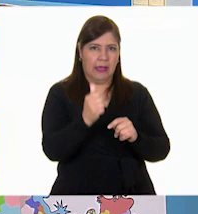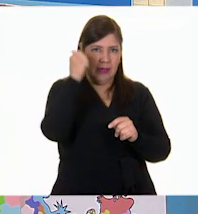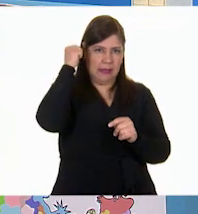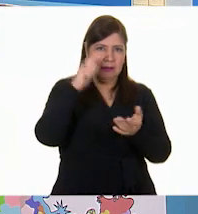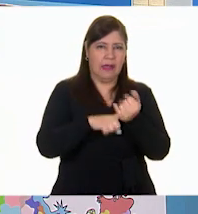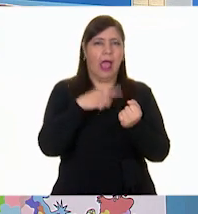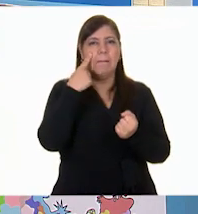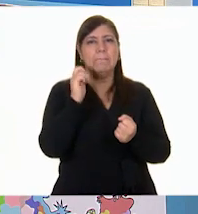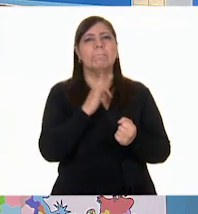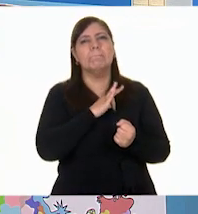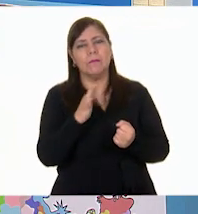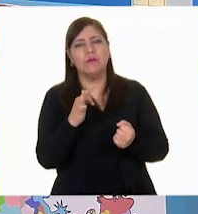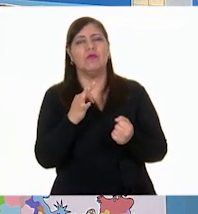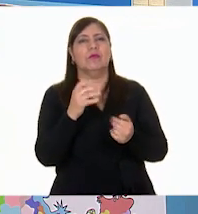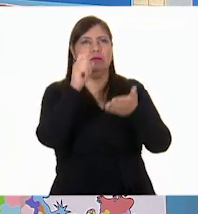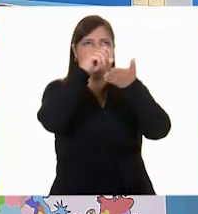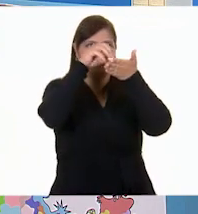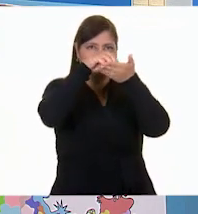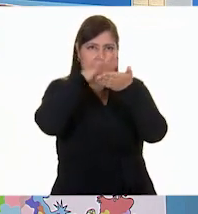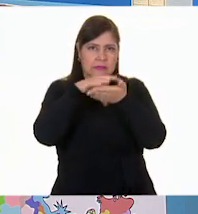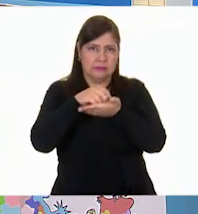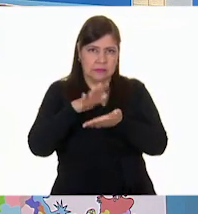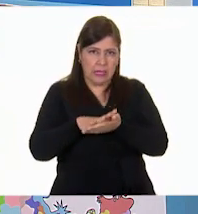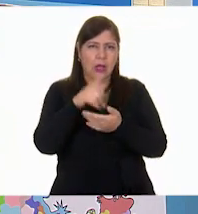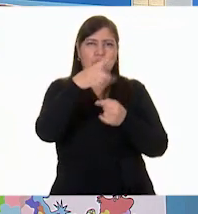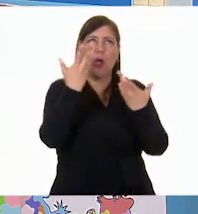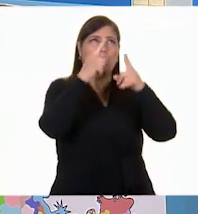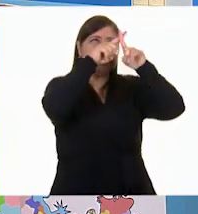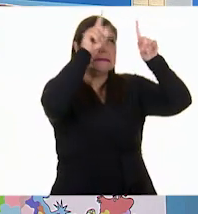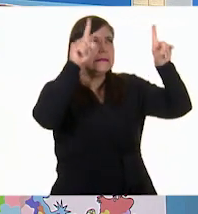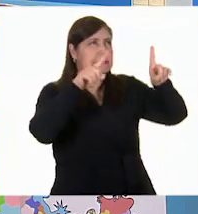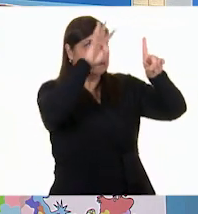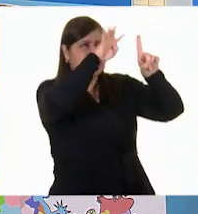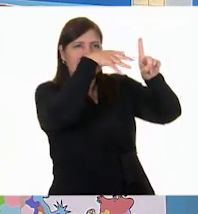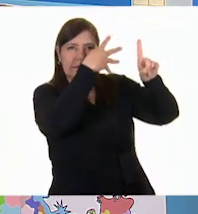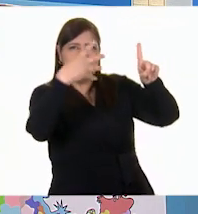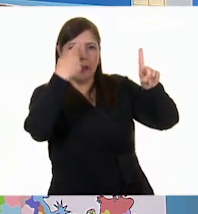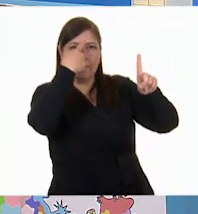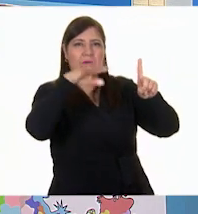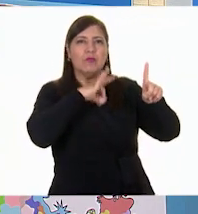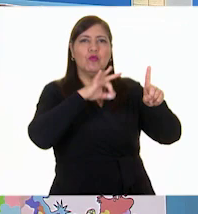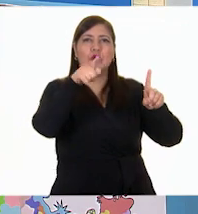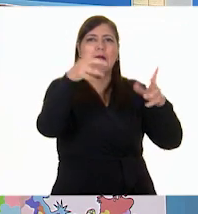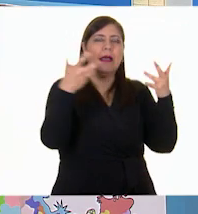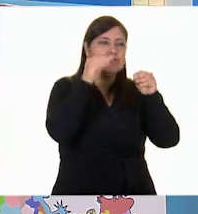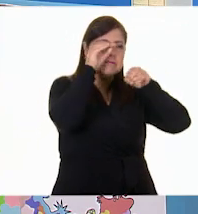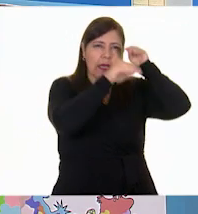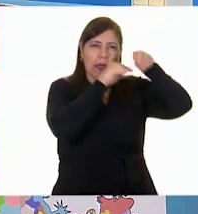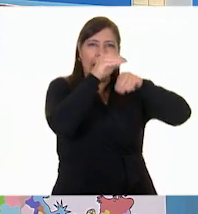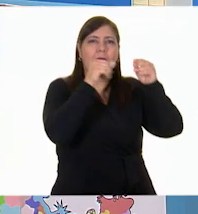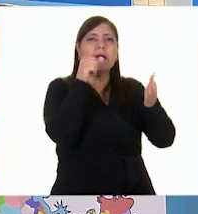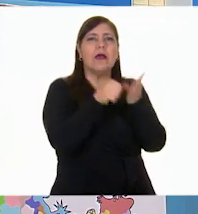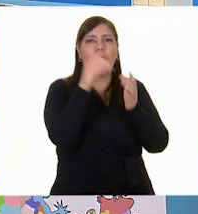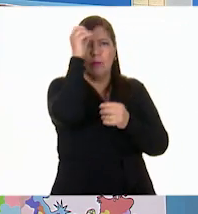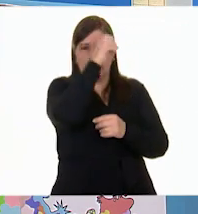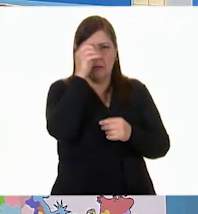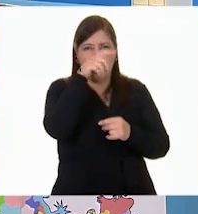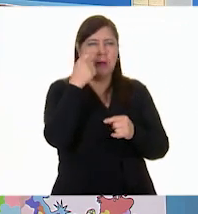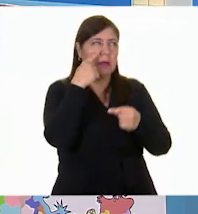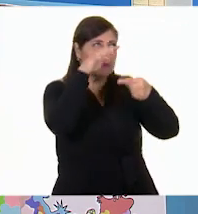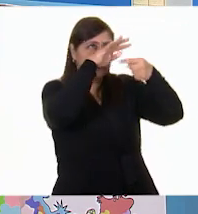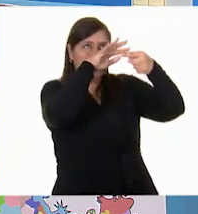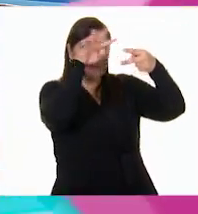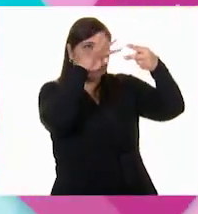nosotras, y en casa les recomiendo que hagan una tabla parecida para su propia carta de opinión. Leamos la tabla, María, y